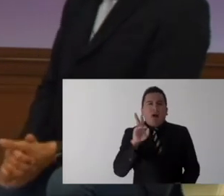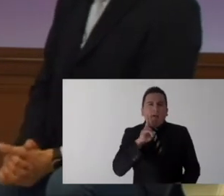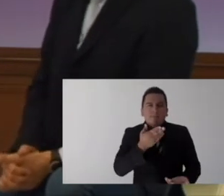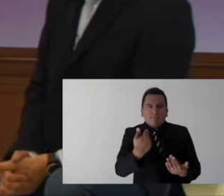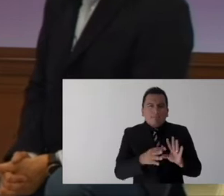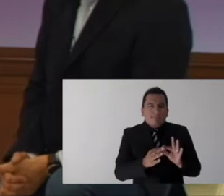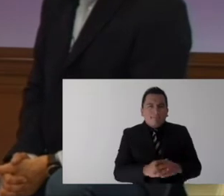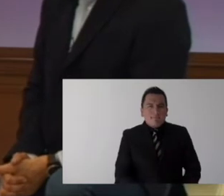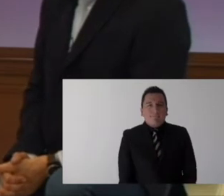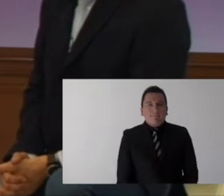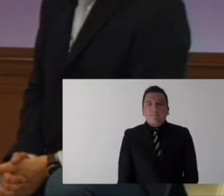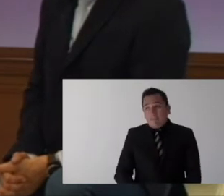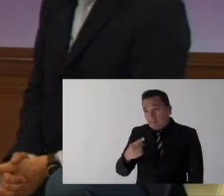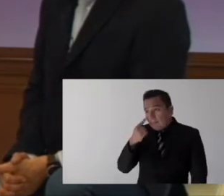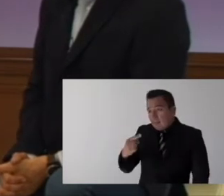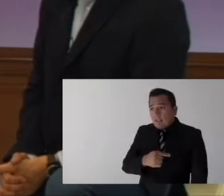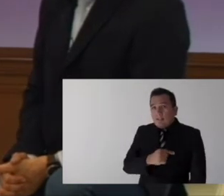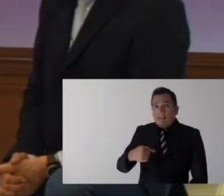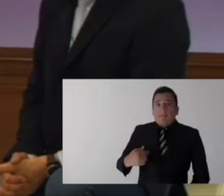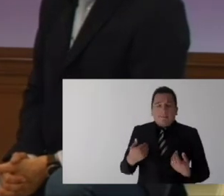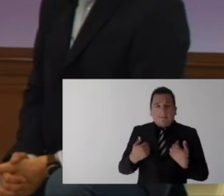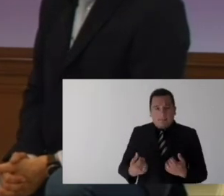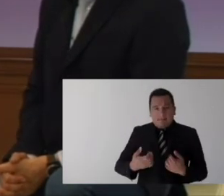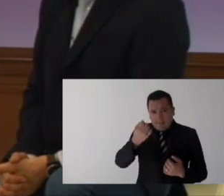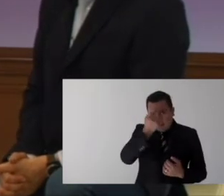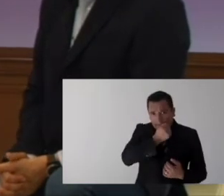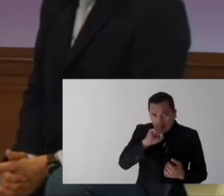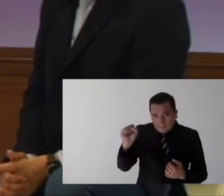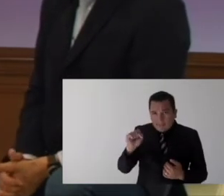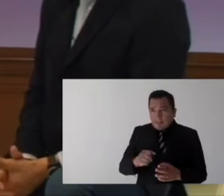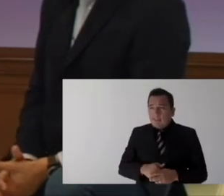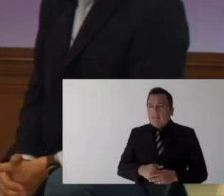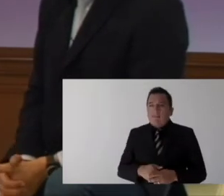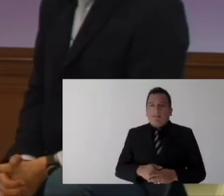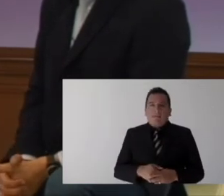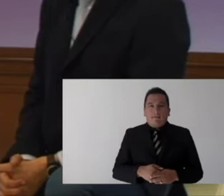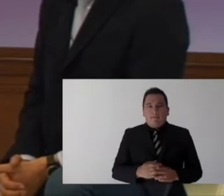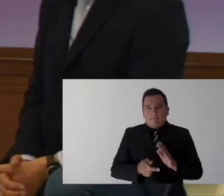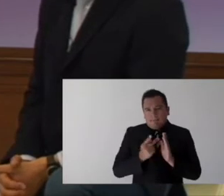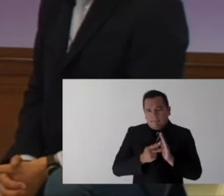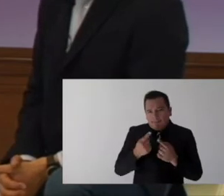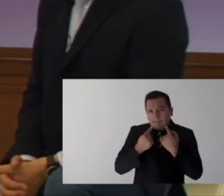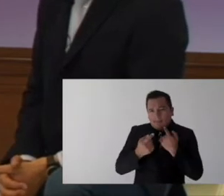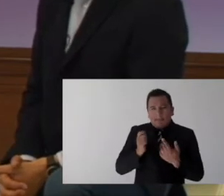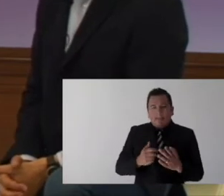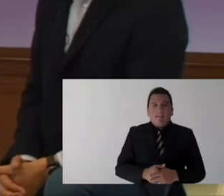Mira, cuando hablamos de competencias, que es esta conversación que hemos mantenido un par de ocasiones, es cuando hablamos de